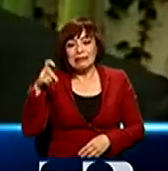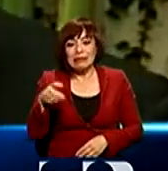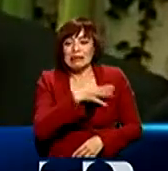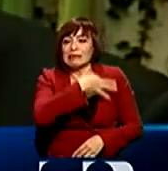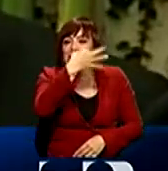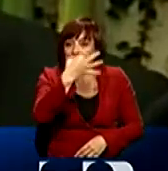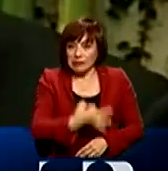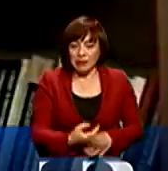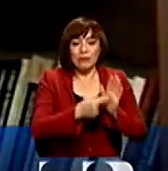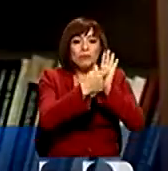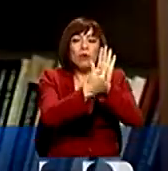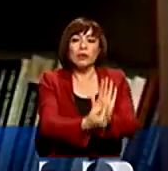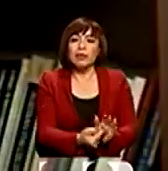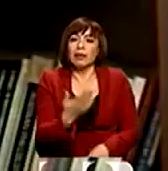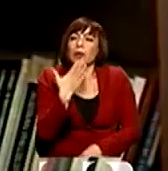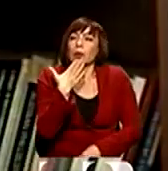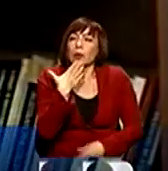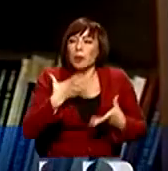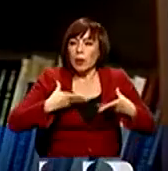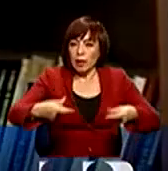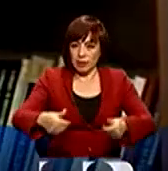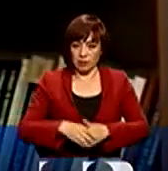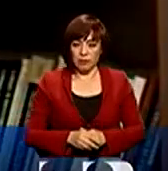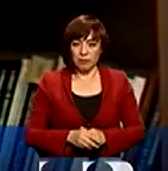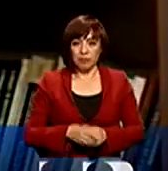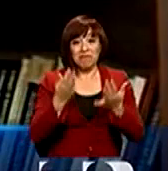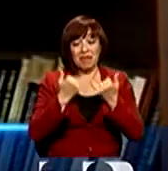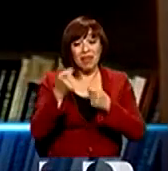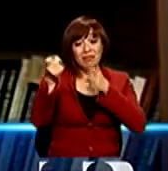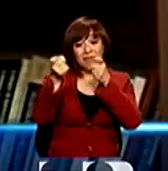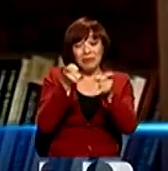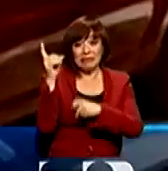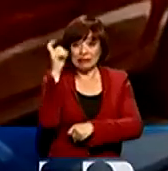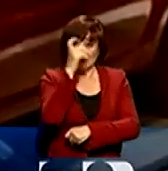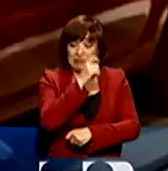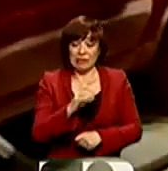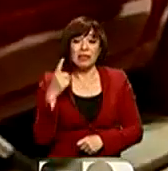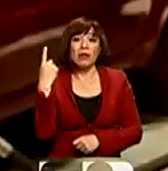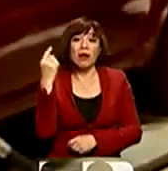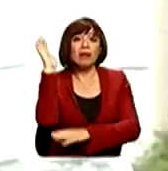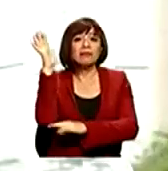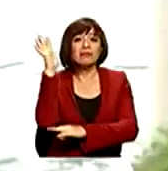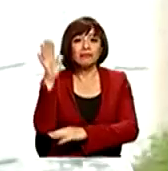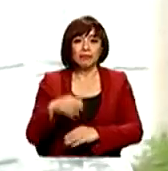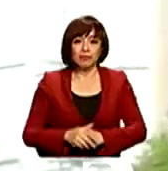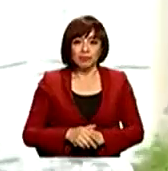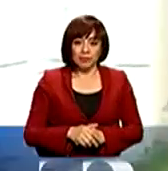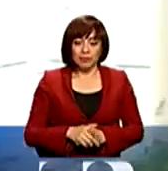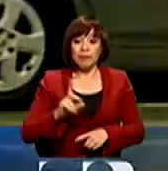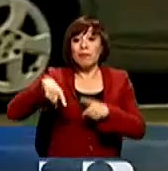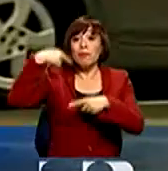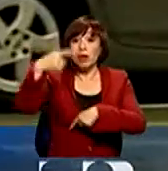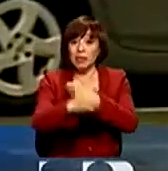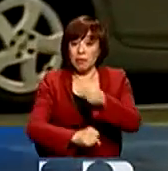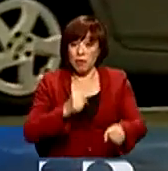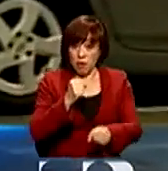cifras económicas como tal? La austeridad es un tema que se ha manejado desde la manera discursiva. En el 2019, subsidiar los combustibles